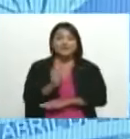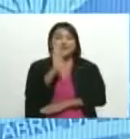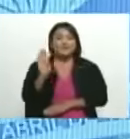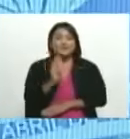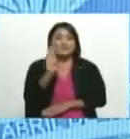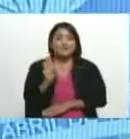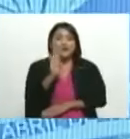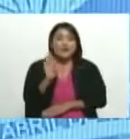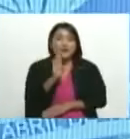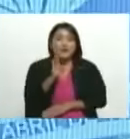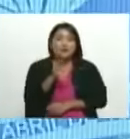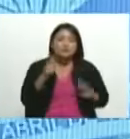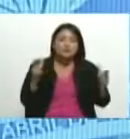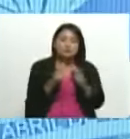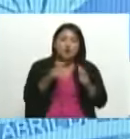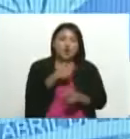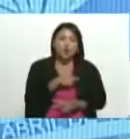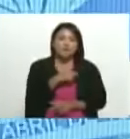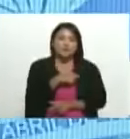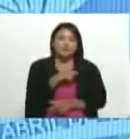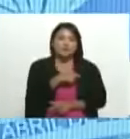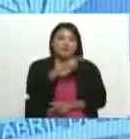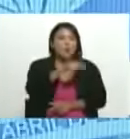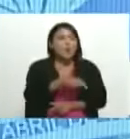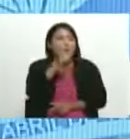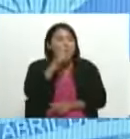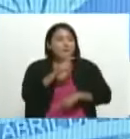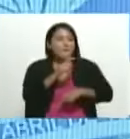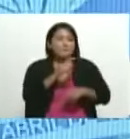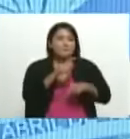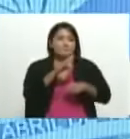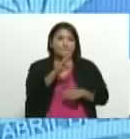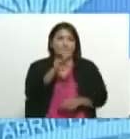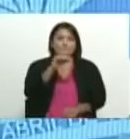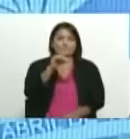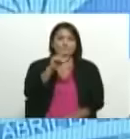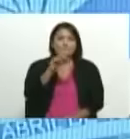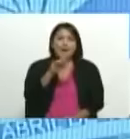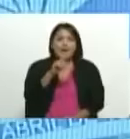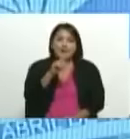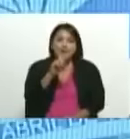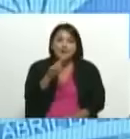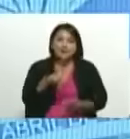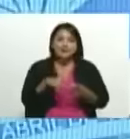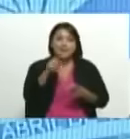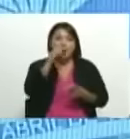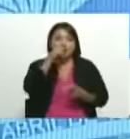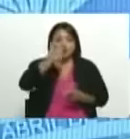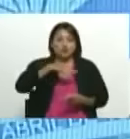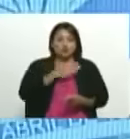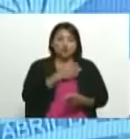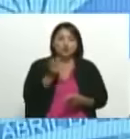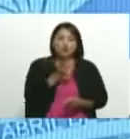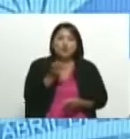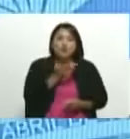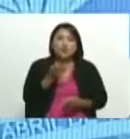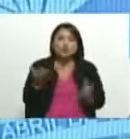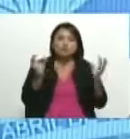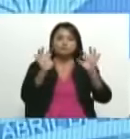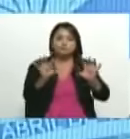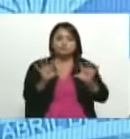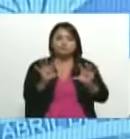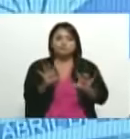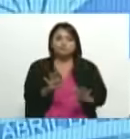reúna. Está conformada por el doctor Gerardo Blay y mi persona, conjuntamente con un representante de los